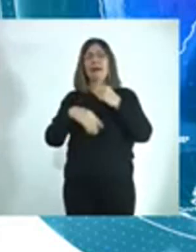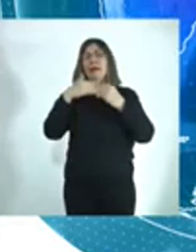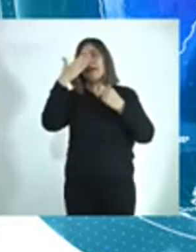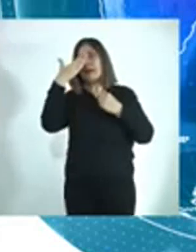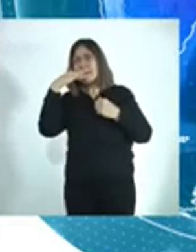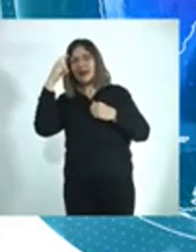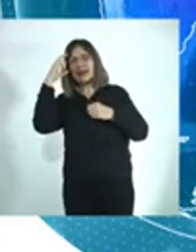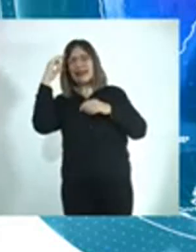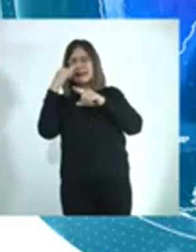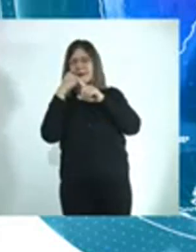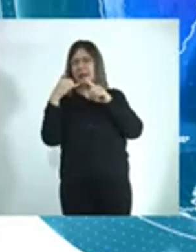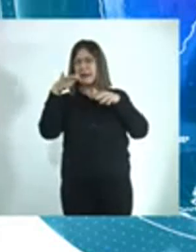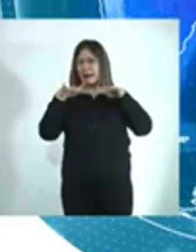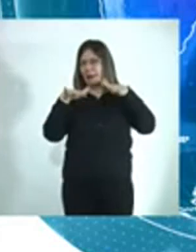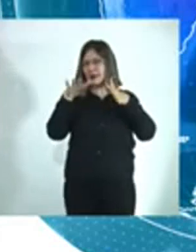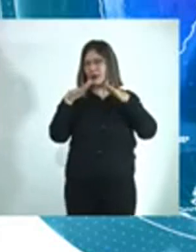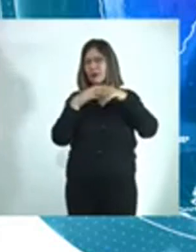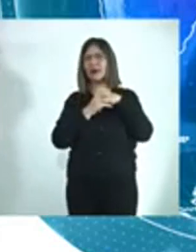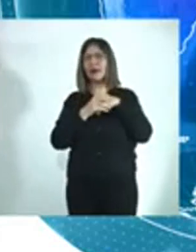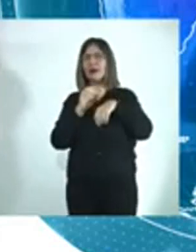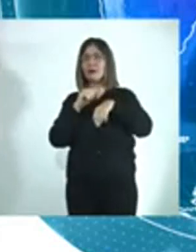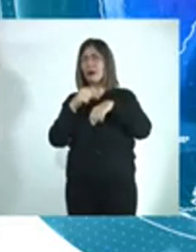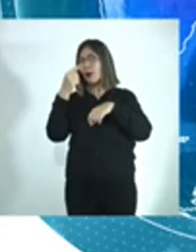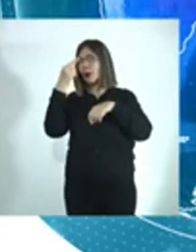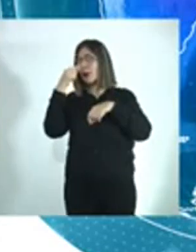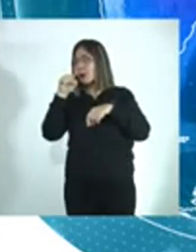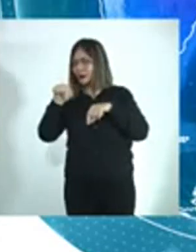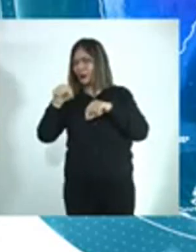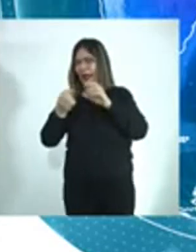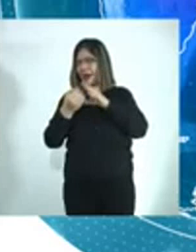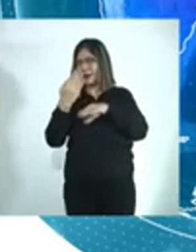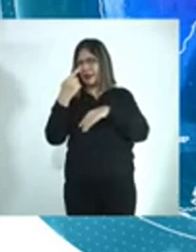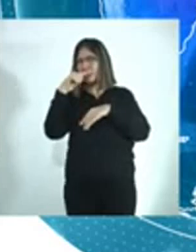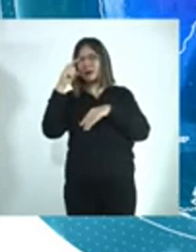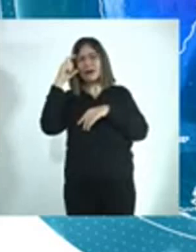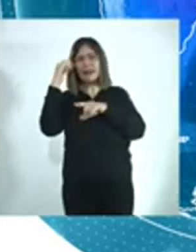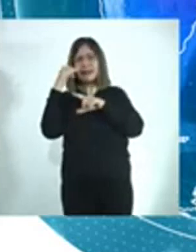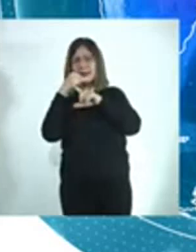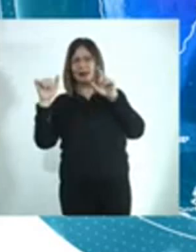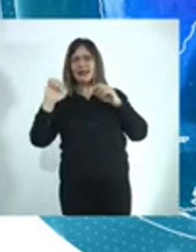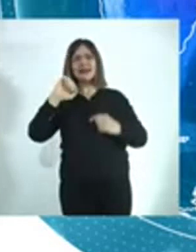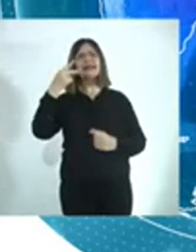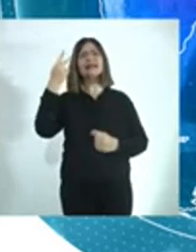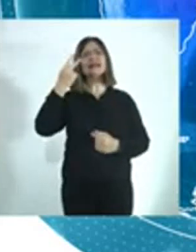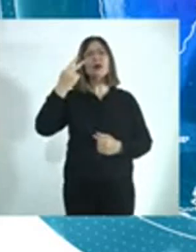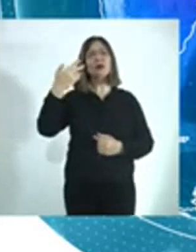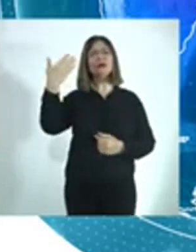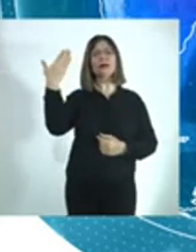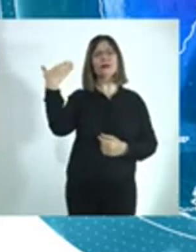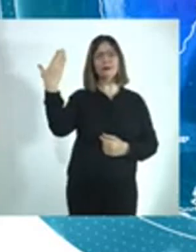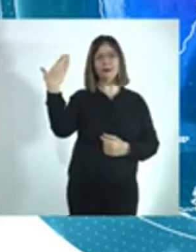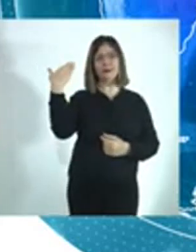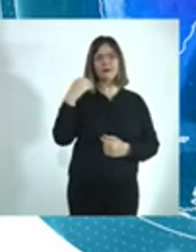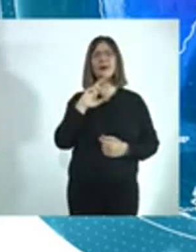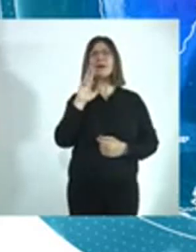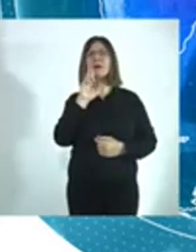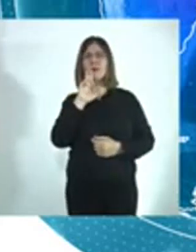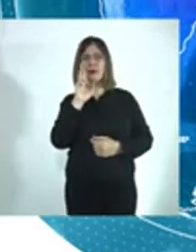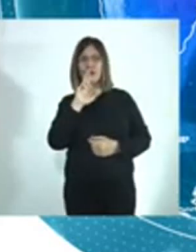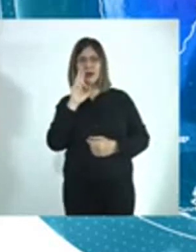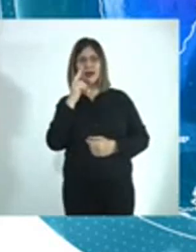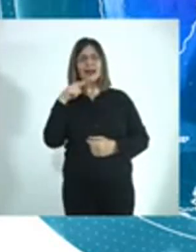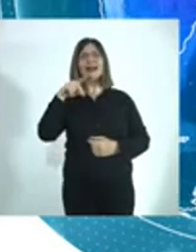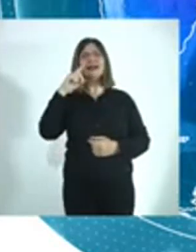este 4º bloque, para muchos decíamos el último bloque de la mañana, vamos a tener la conferencia a cargo de Nina Hood de